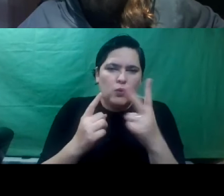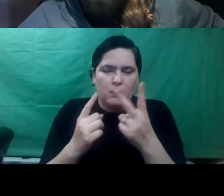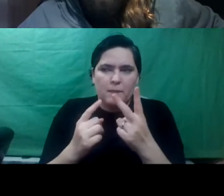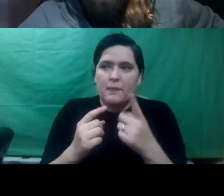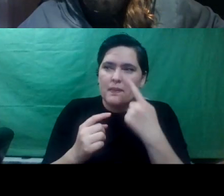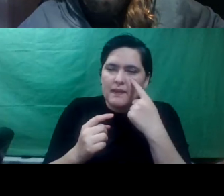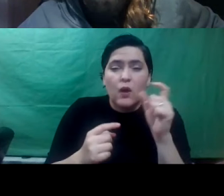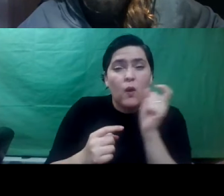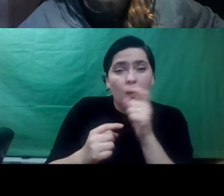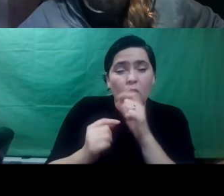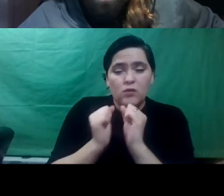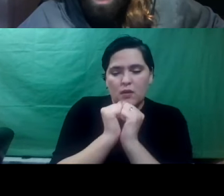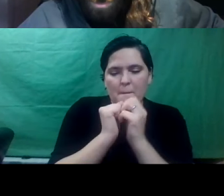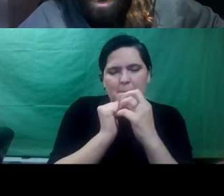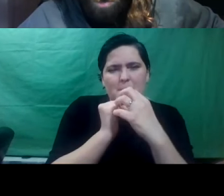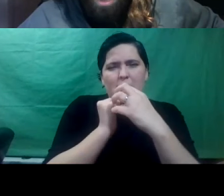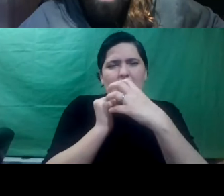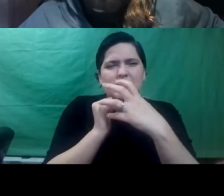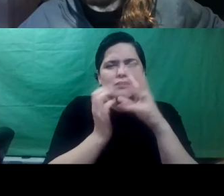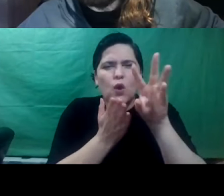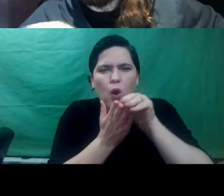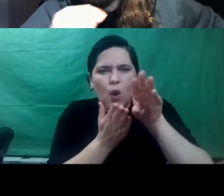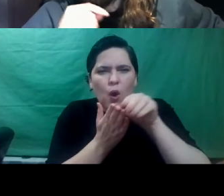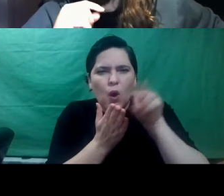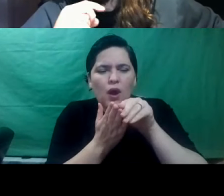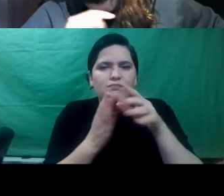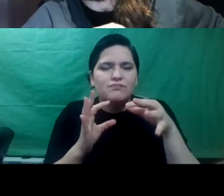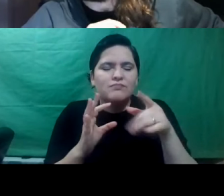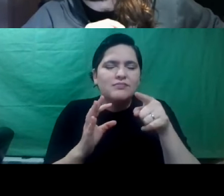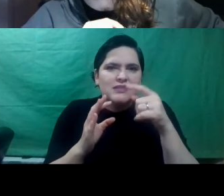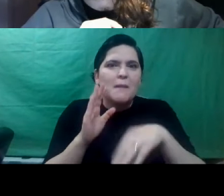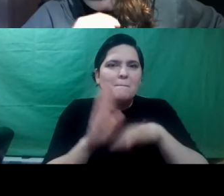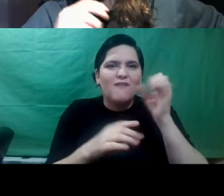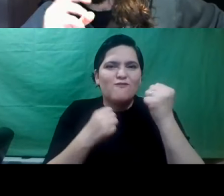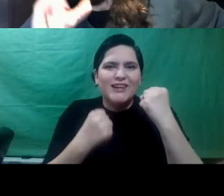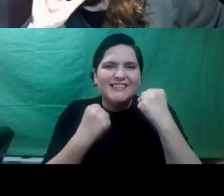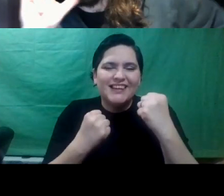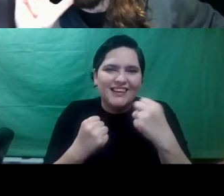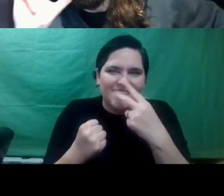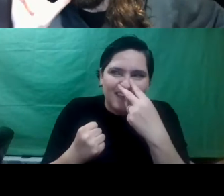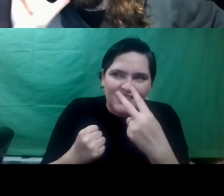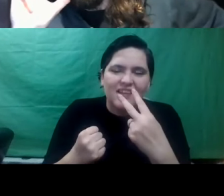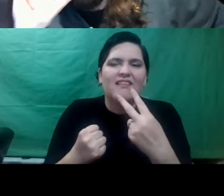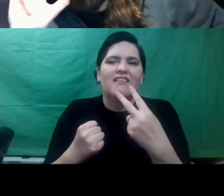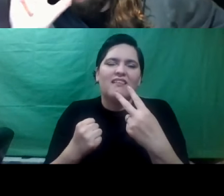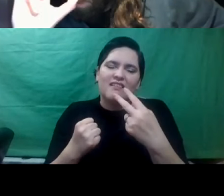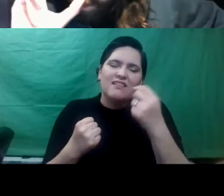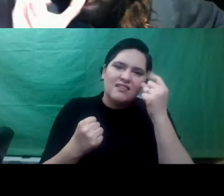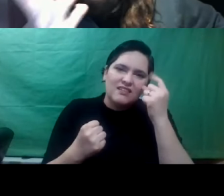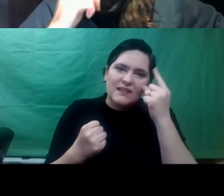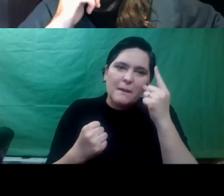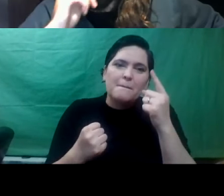densidad de conexiones, por la densidad de receptores, son las regiones que tienen más fuerza. Entonces, de alguna manera, lo que se está